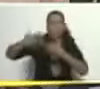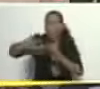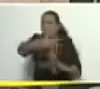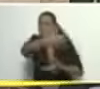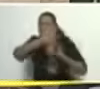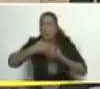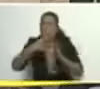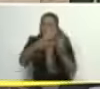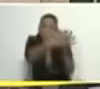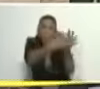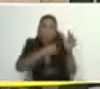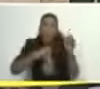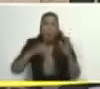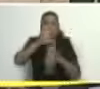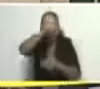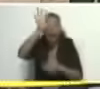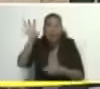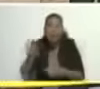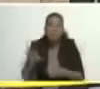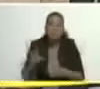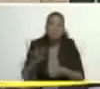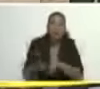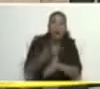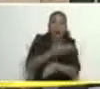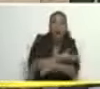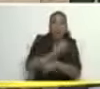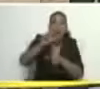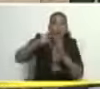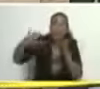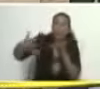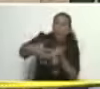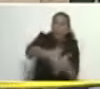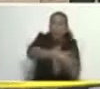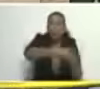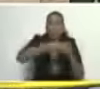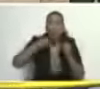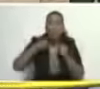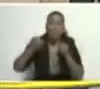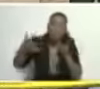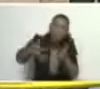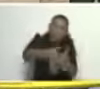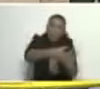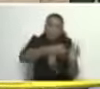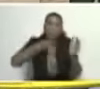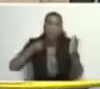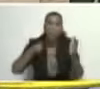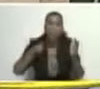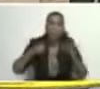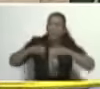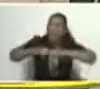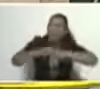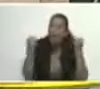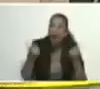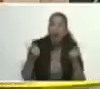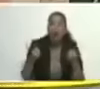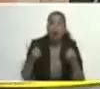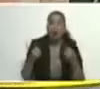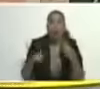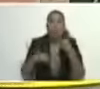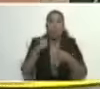de todos estos países, luego de haber hecho todo ese saqueo y toda esa destrucción.